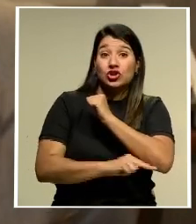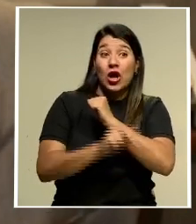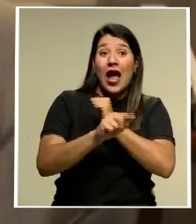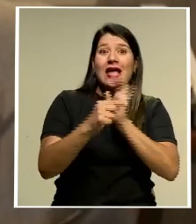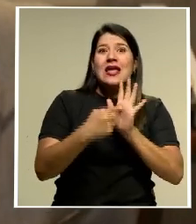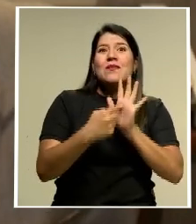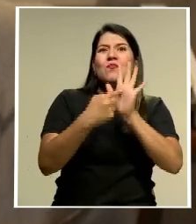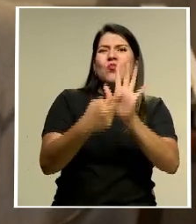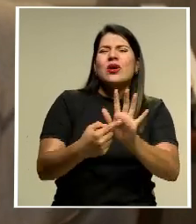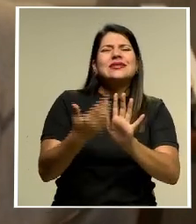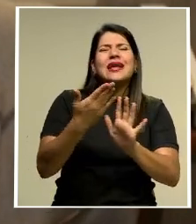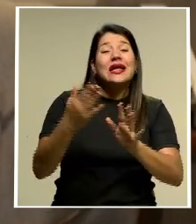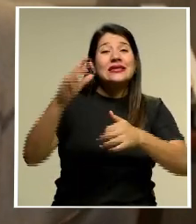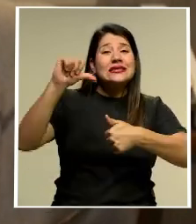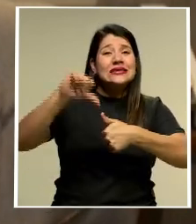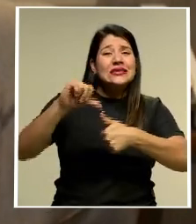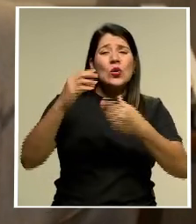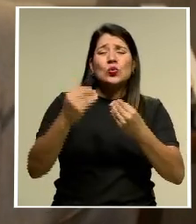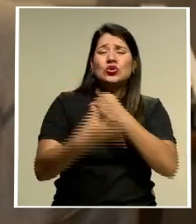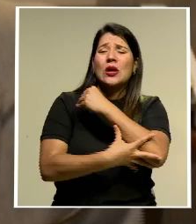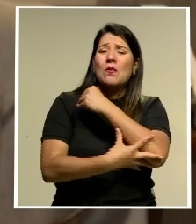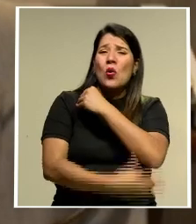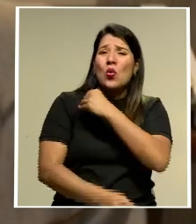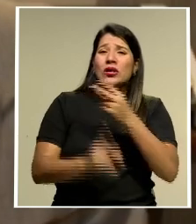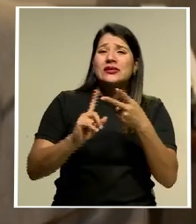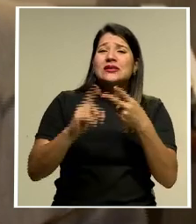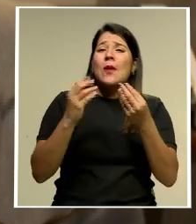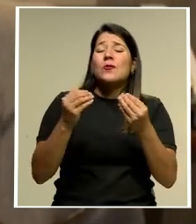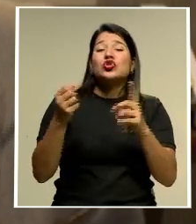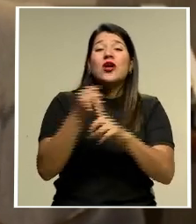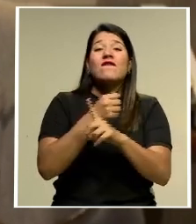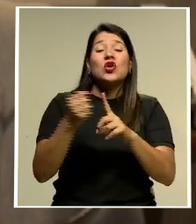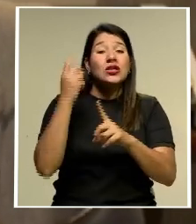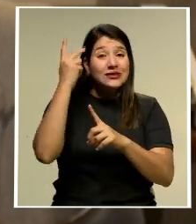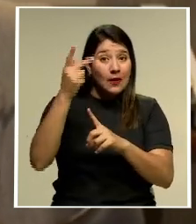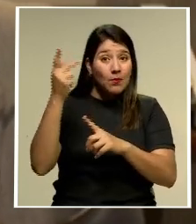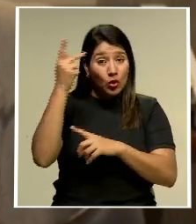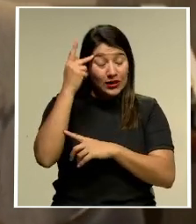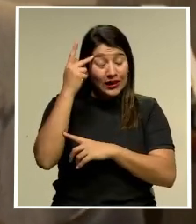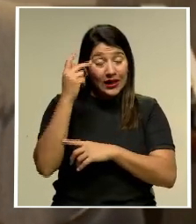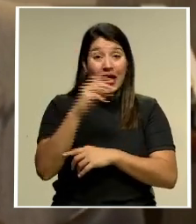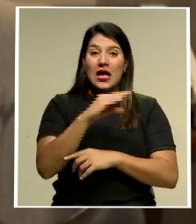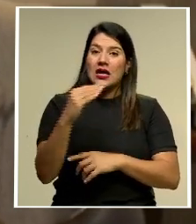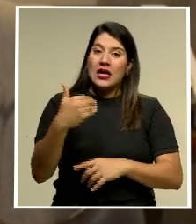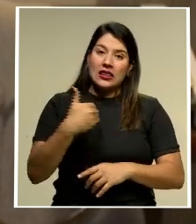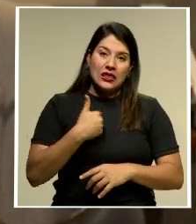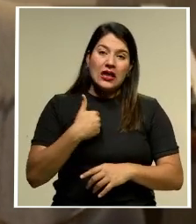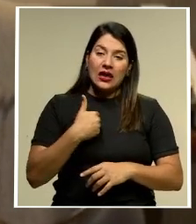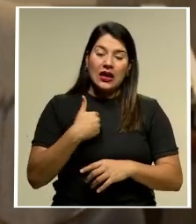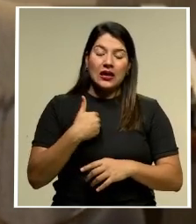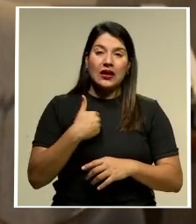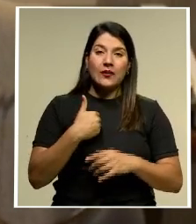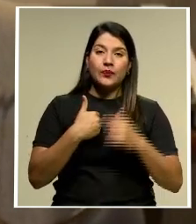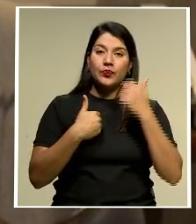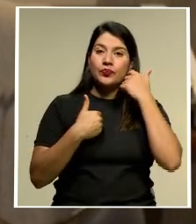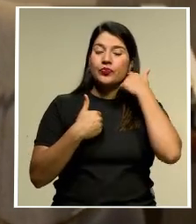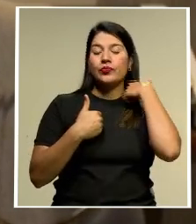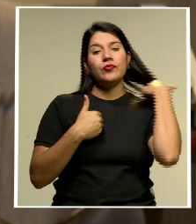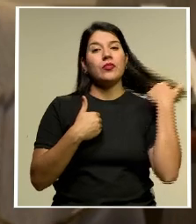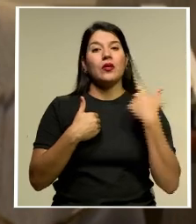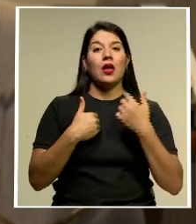de pobreza y violencia política que tiene, por supuesto, su correlato